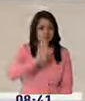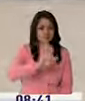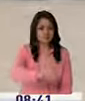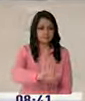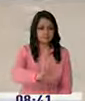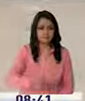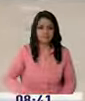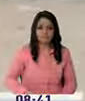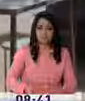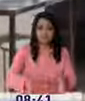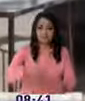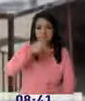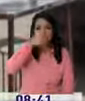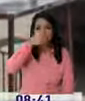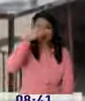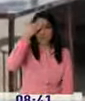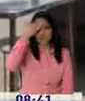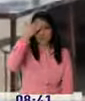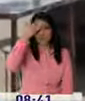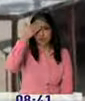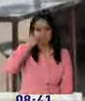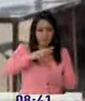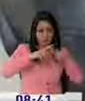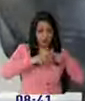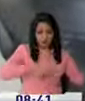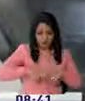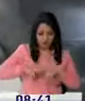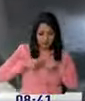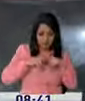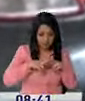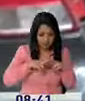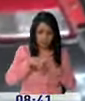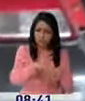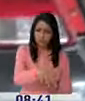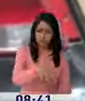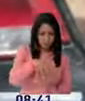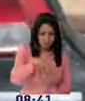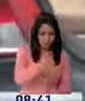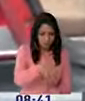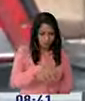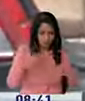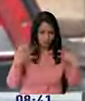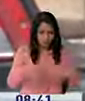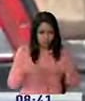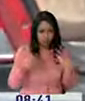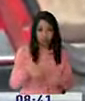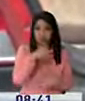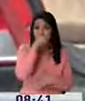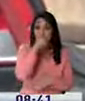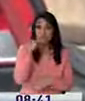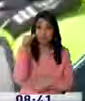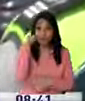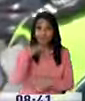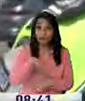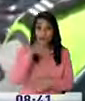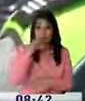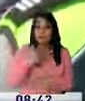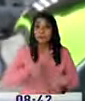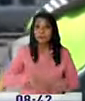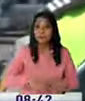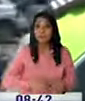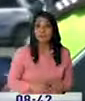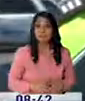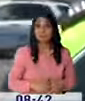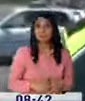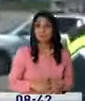Colonos de Santo Domingo. Al revisar el vehículo, encontraron la cajuela llena de sustancias sujetas a fiscalización. Al momento